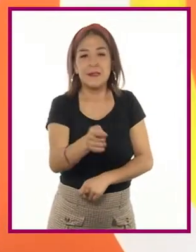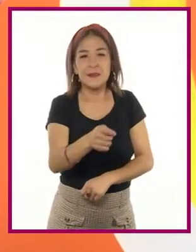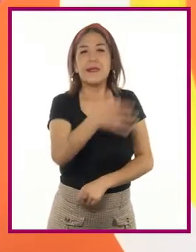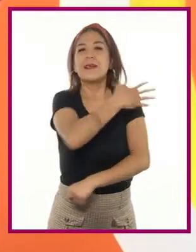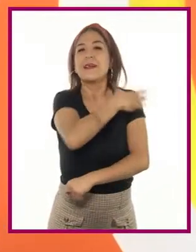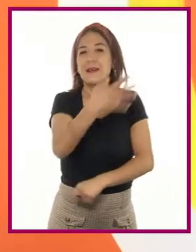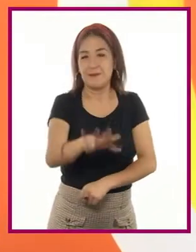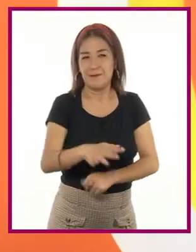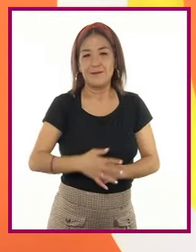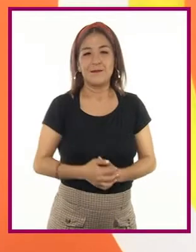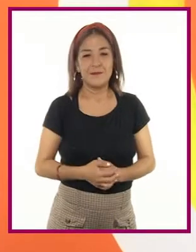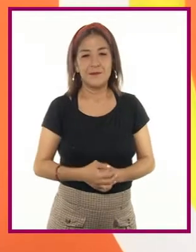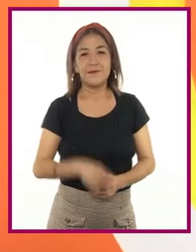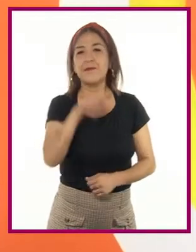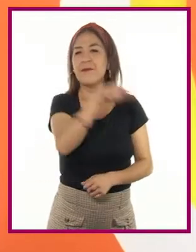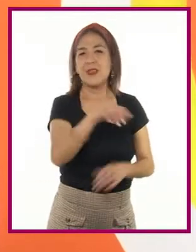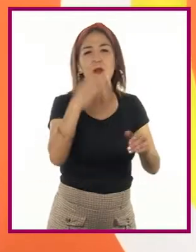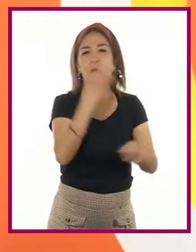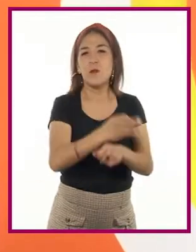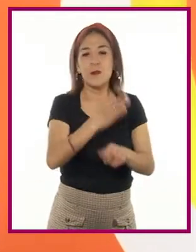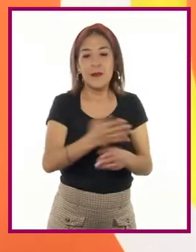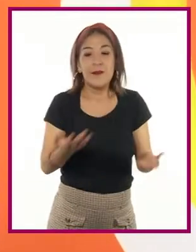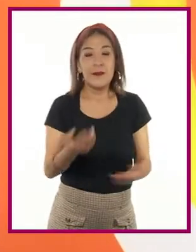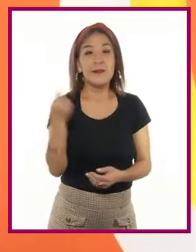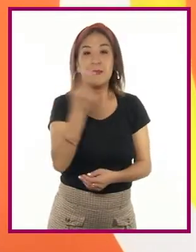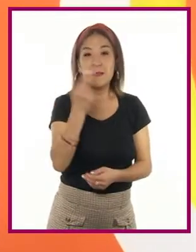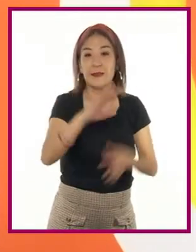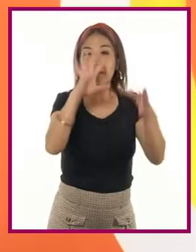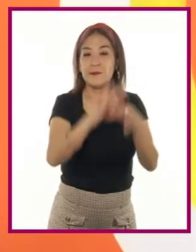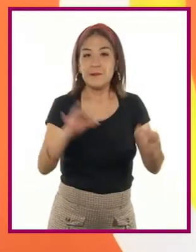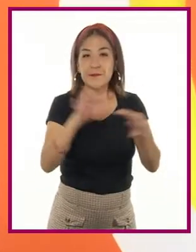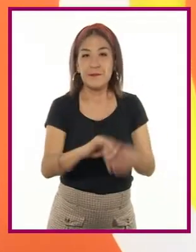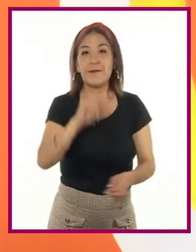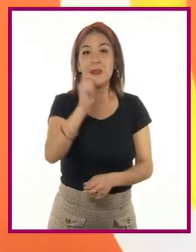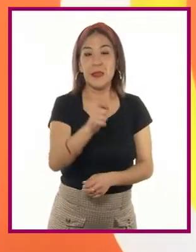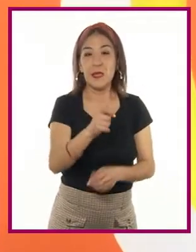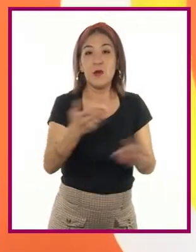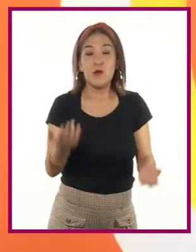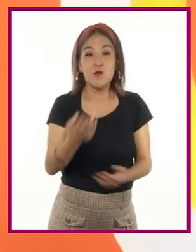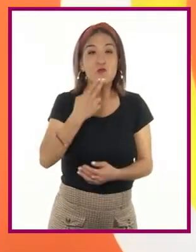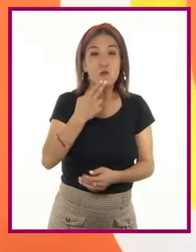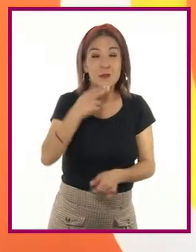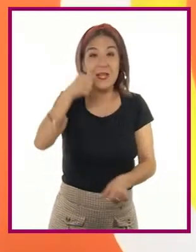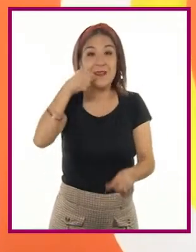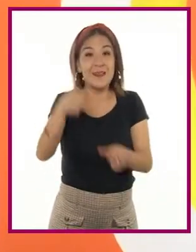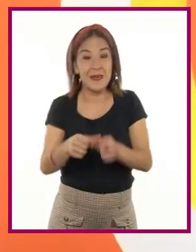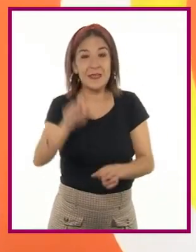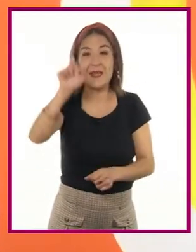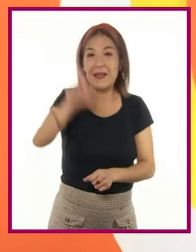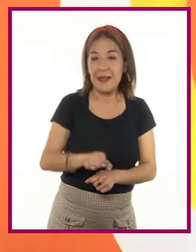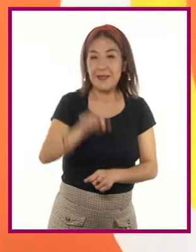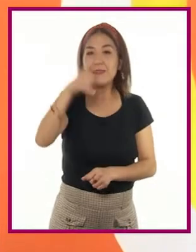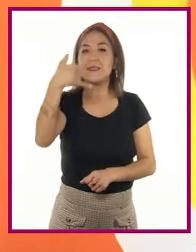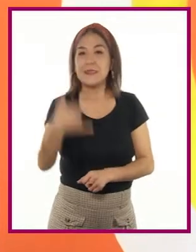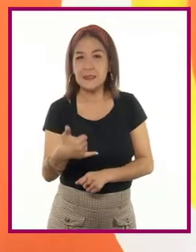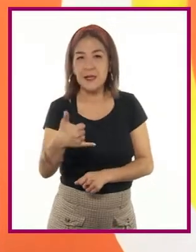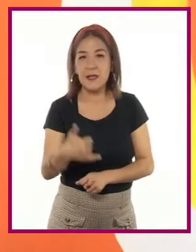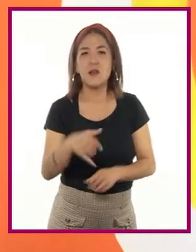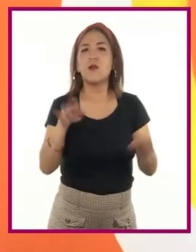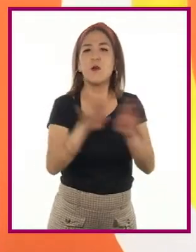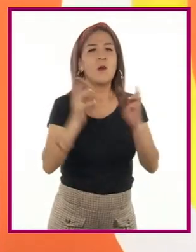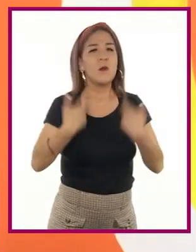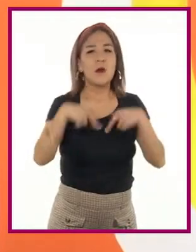general en este sentido es pertinente aclarar que aunque se emplean literales como xy en la